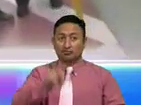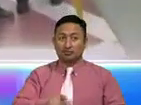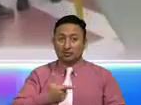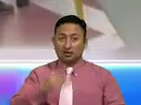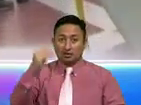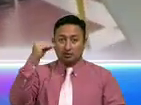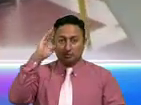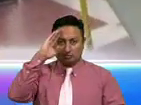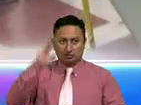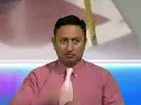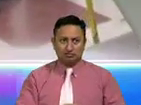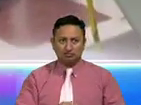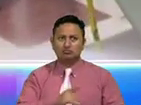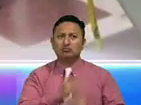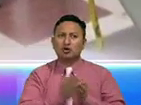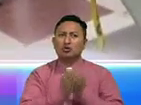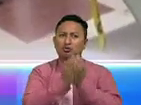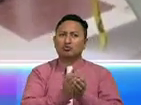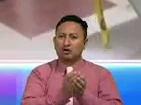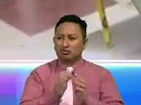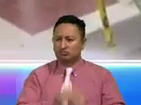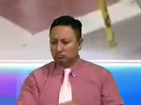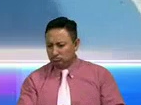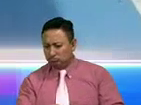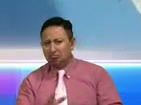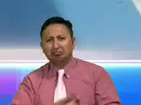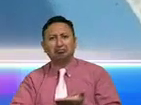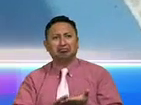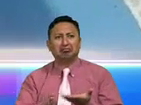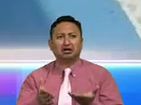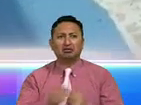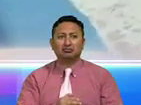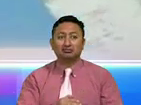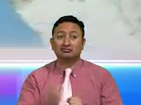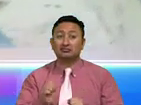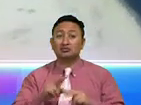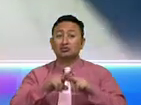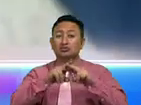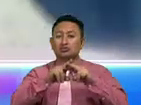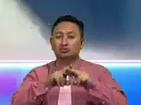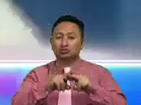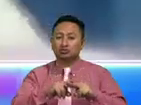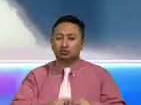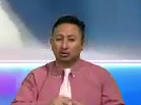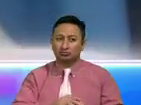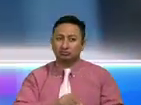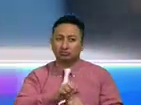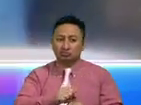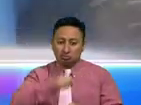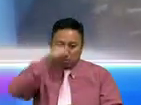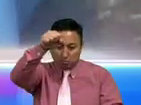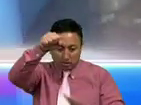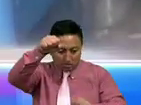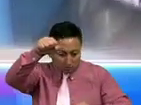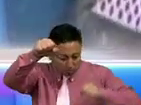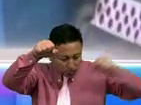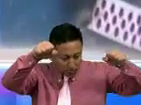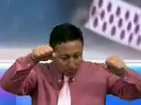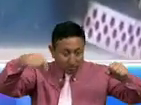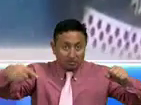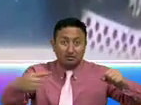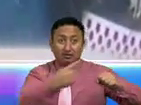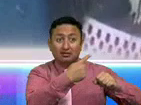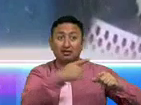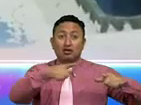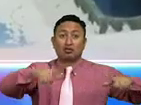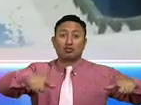se toparon con una lancha pesquera abandonada y vacía. Había que revisar detenidamente. Descubrieron caletas con bloques forrados con cinta de